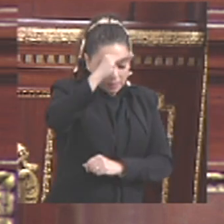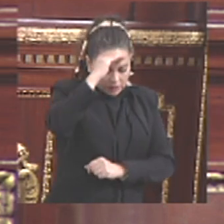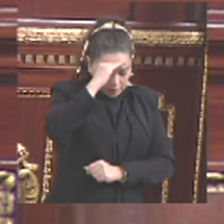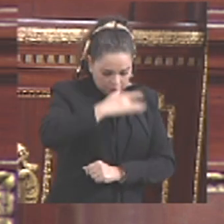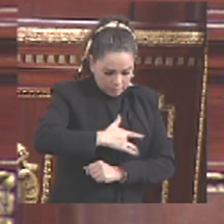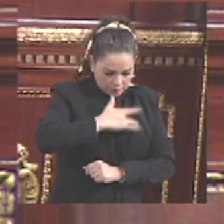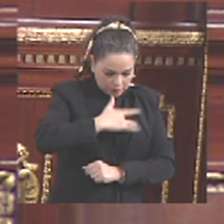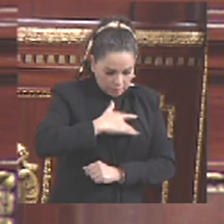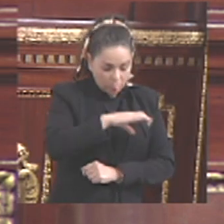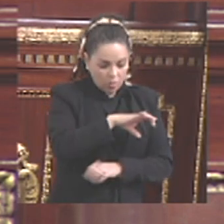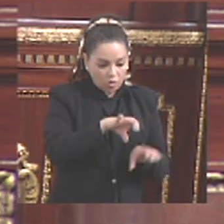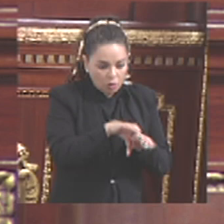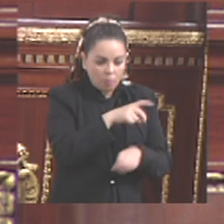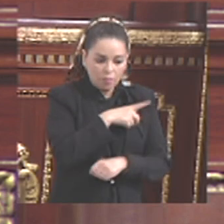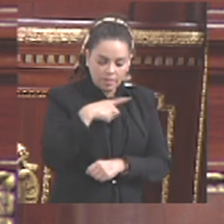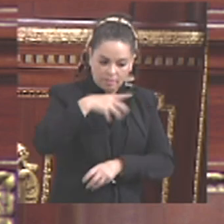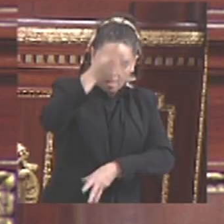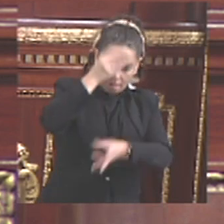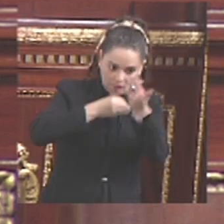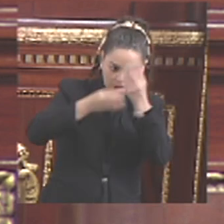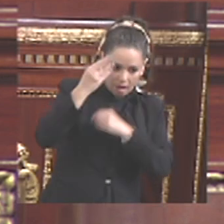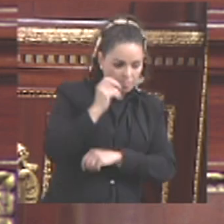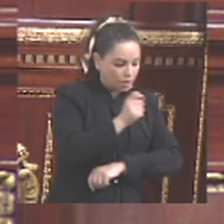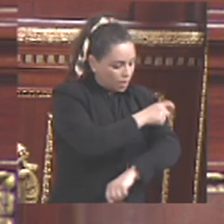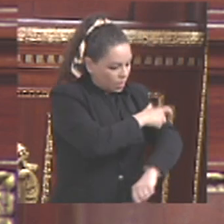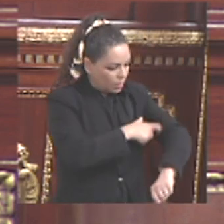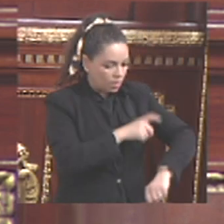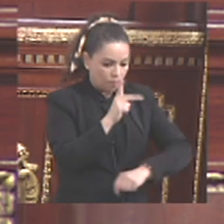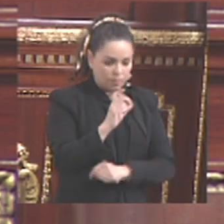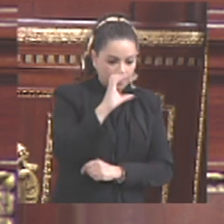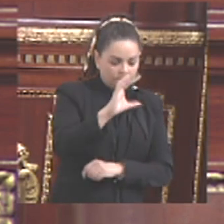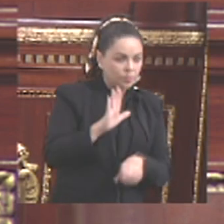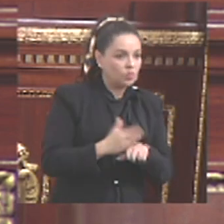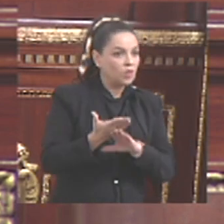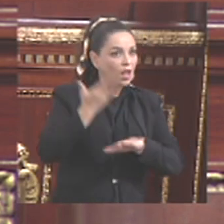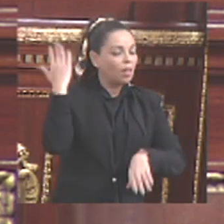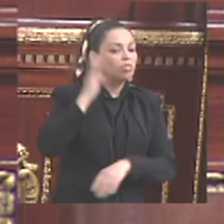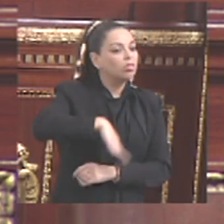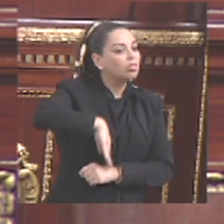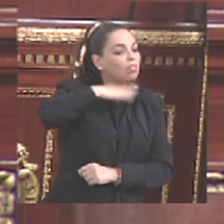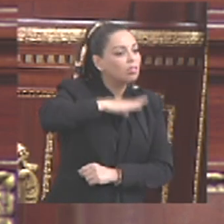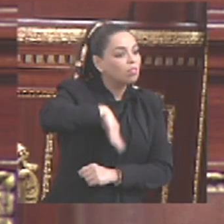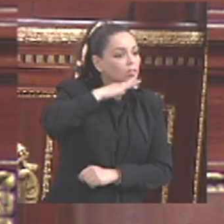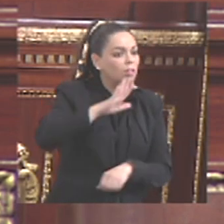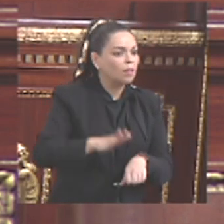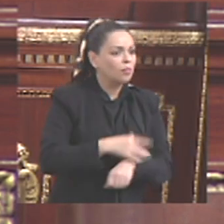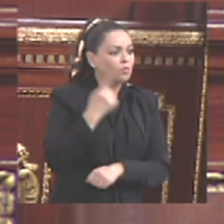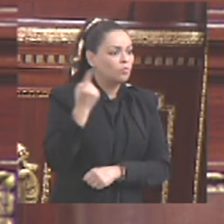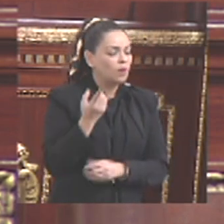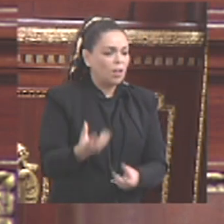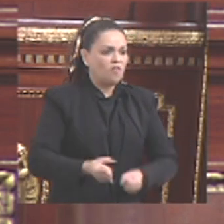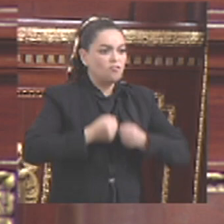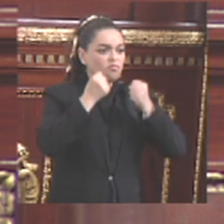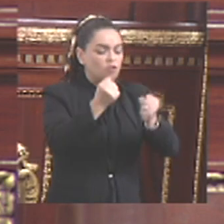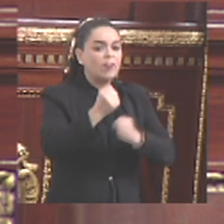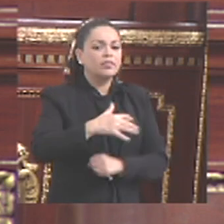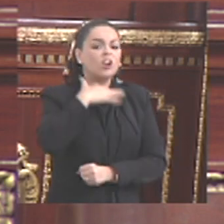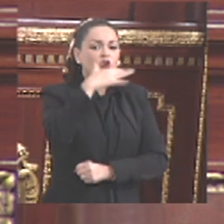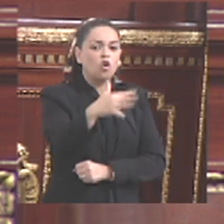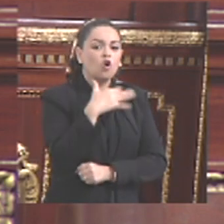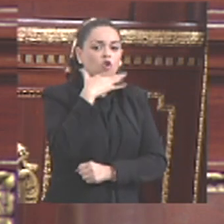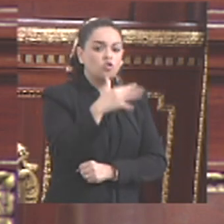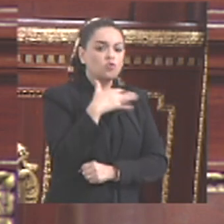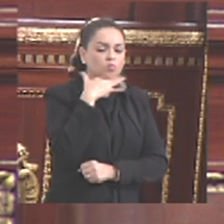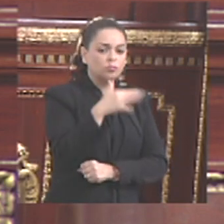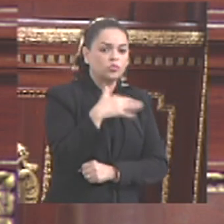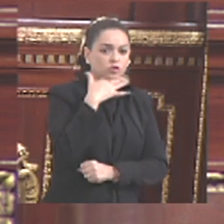mecanismos de protección civil que tantas veces se pasaron por alto, por los niveles de corrupción que imperaban en quienes gobernaban nuestra